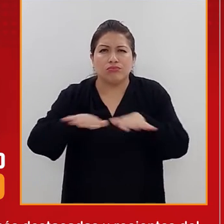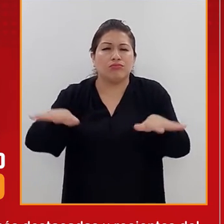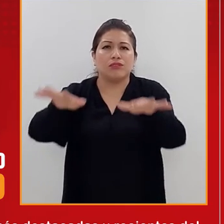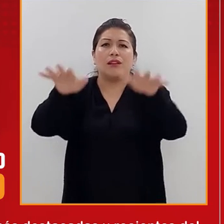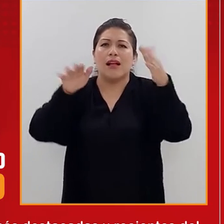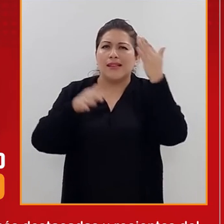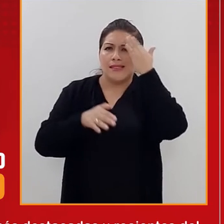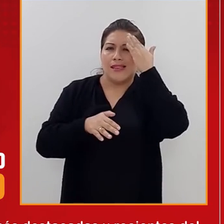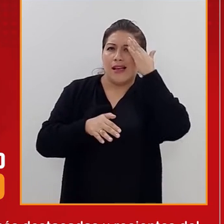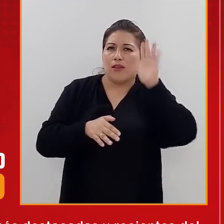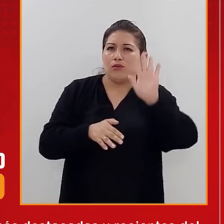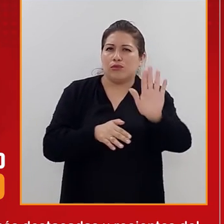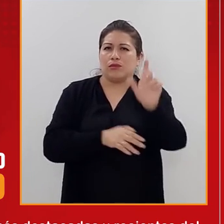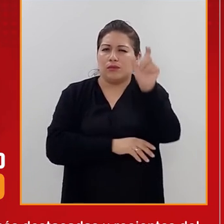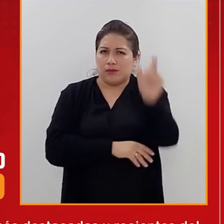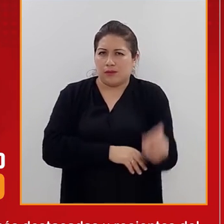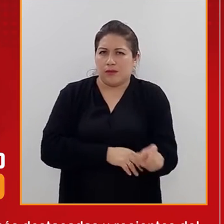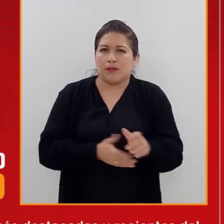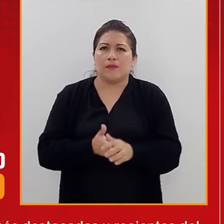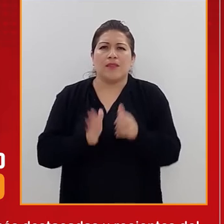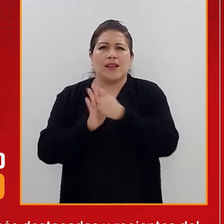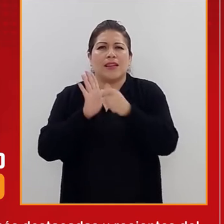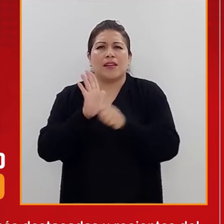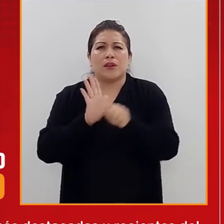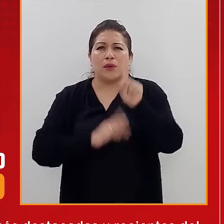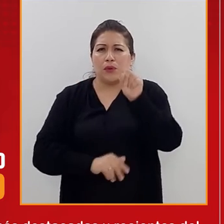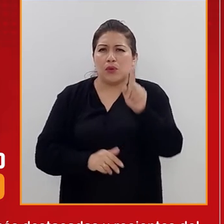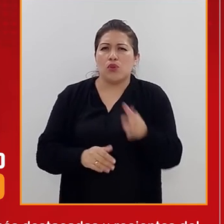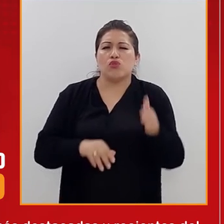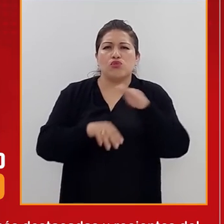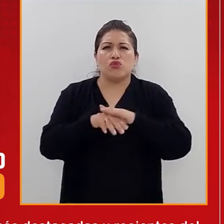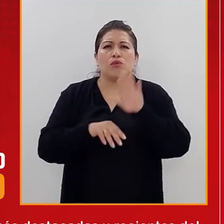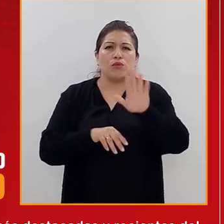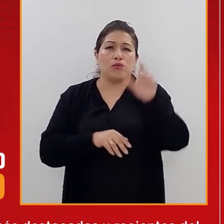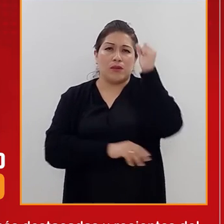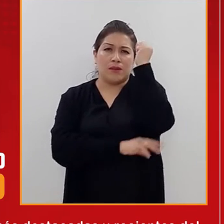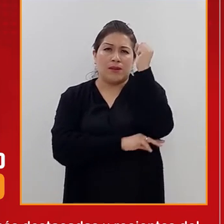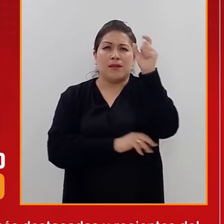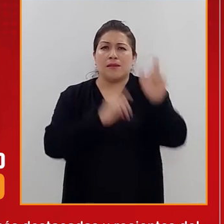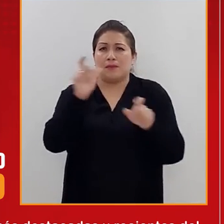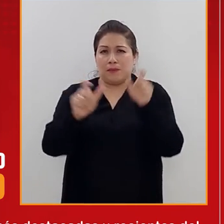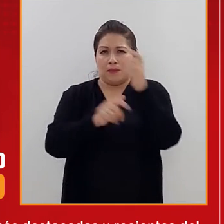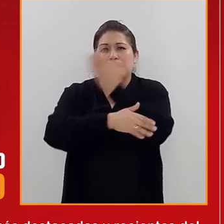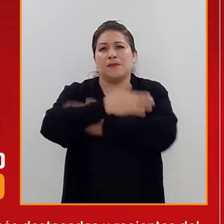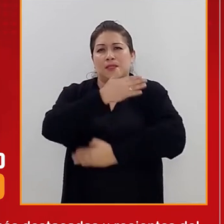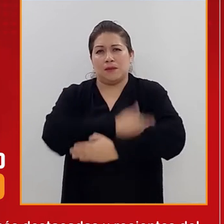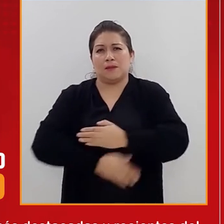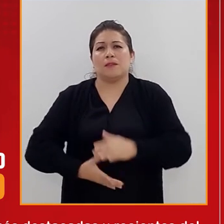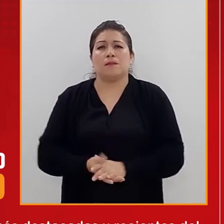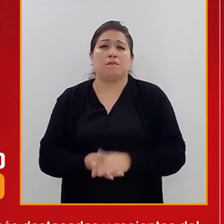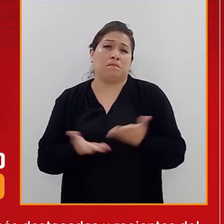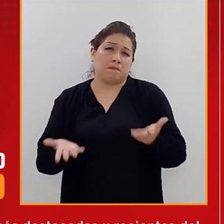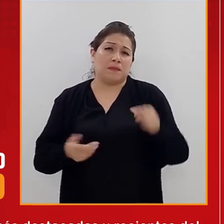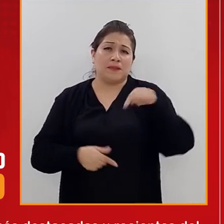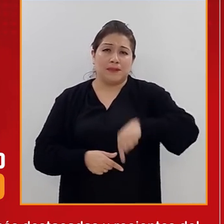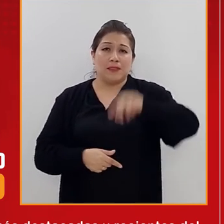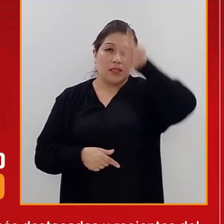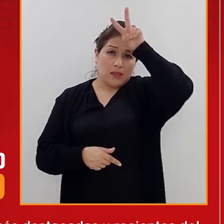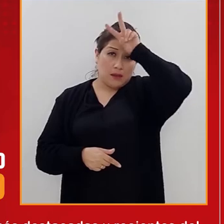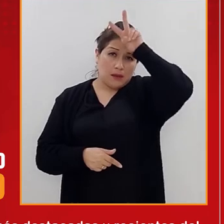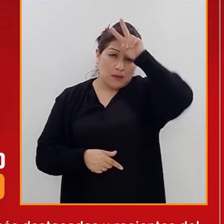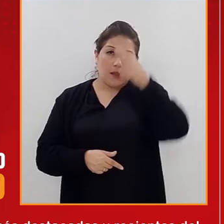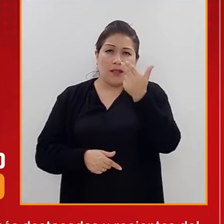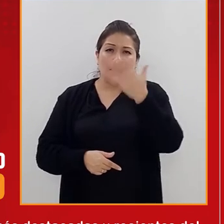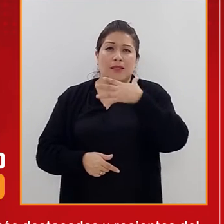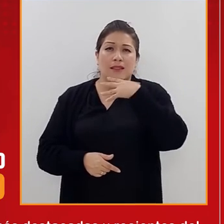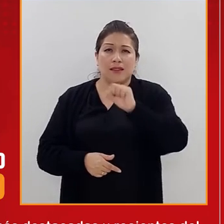el respeto de su dignidad inherente. Artículo 1 de la Convención sobre los Derechos de la Persona con Discapacidad.